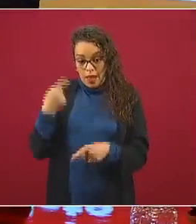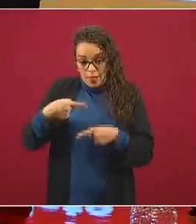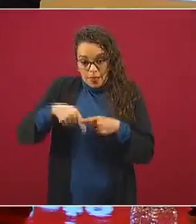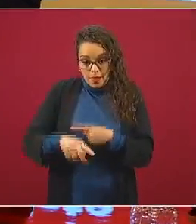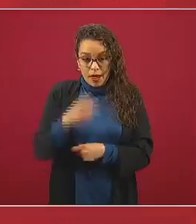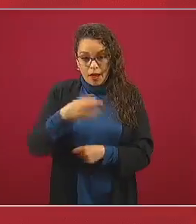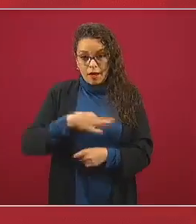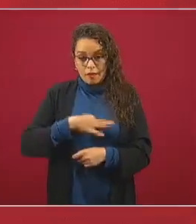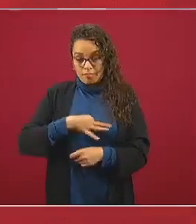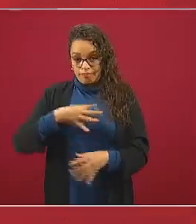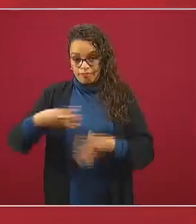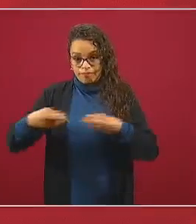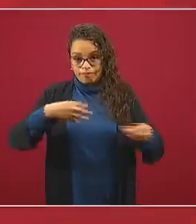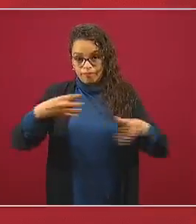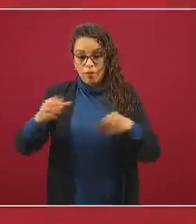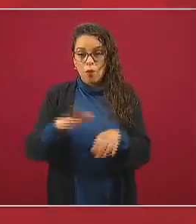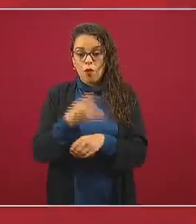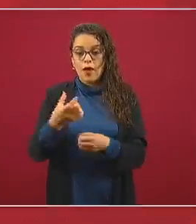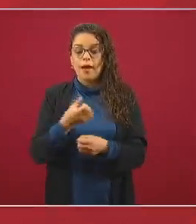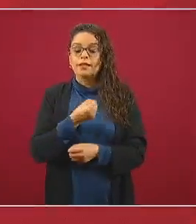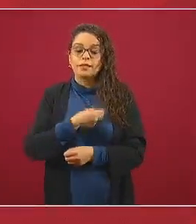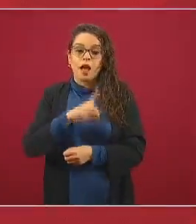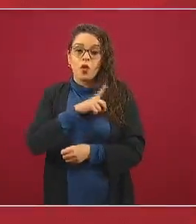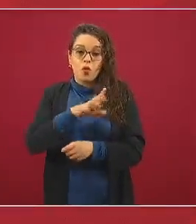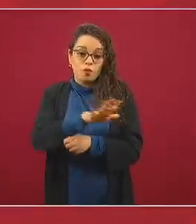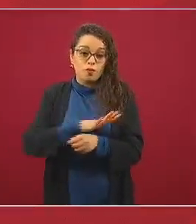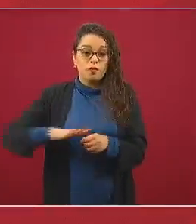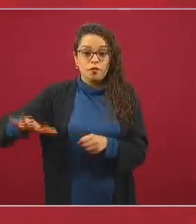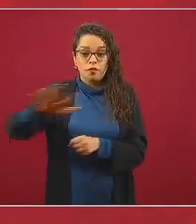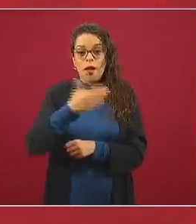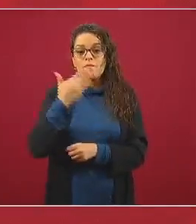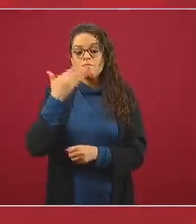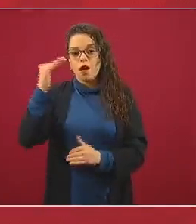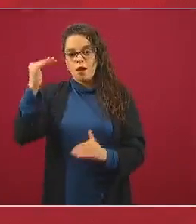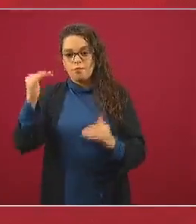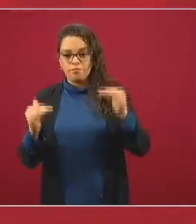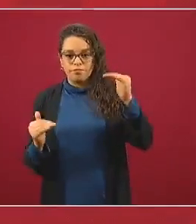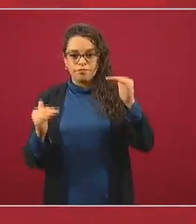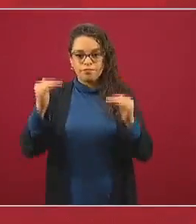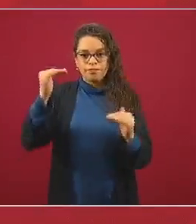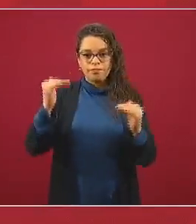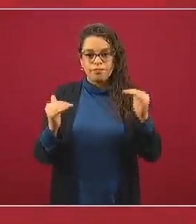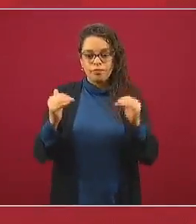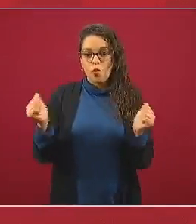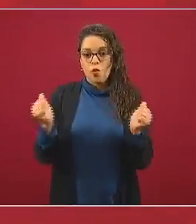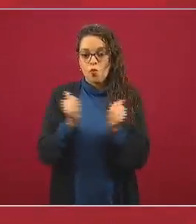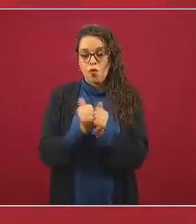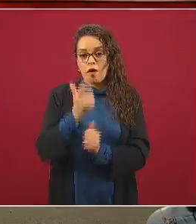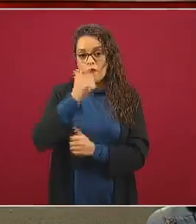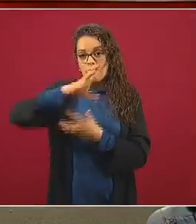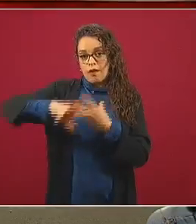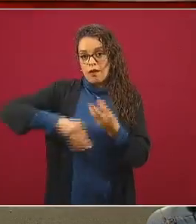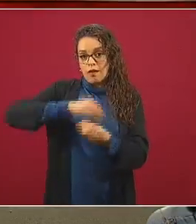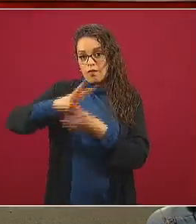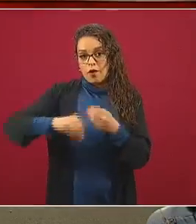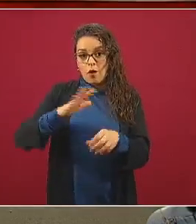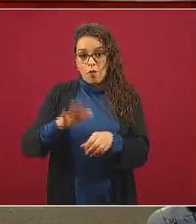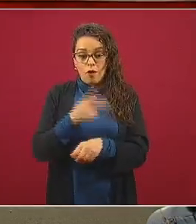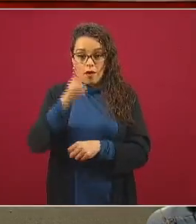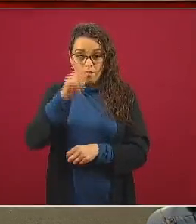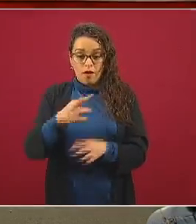pública, manteniendo un correcto equilibrio con la parte económica de un sector tan relevante para la economía